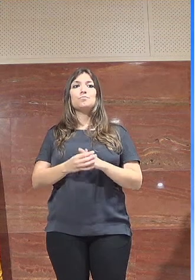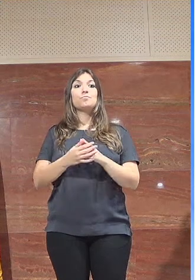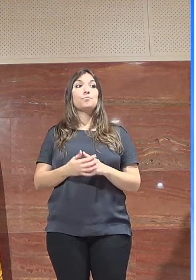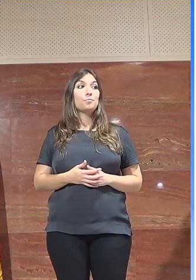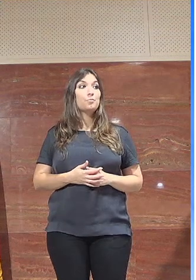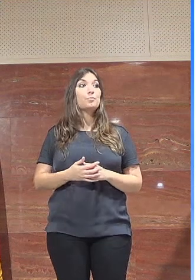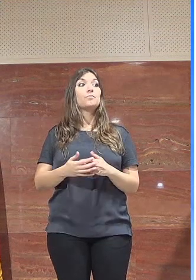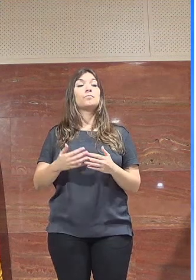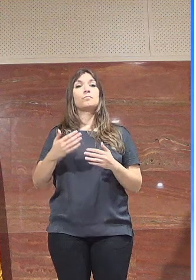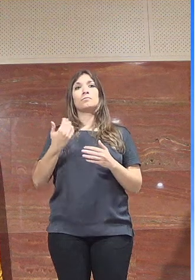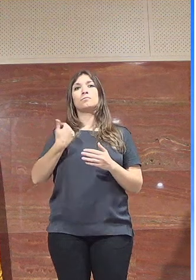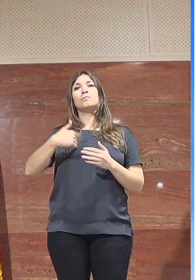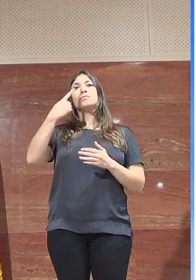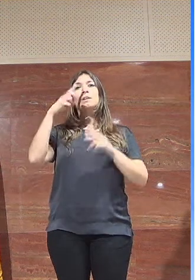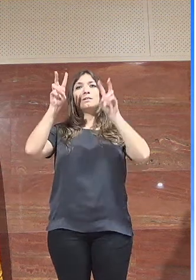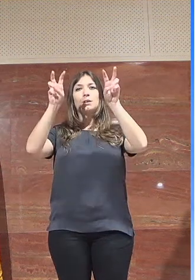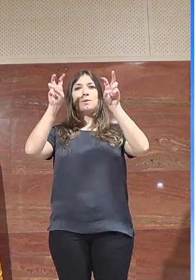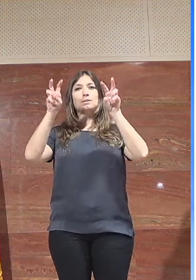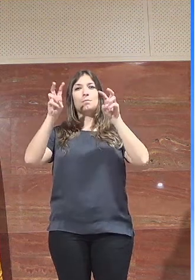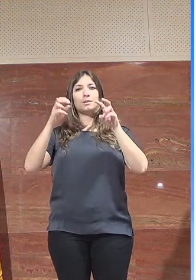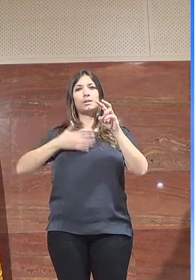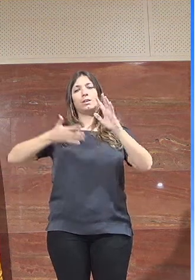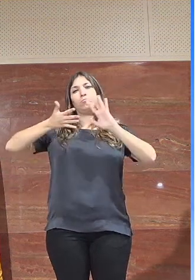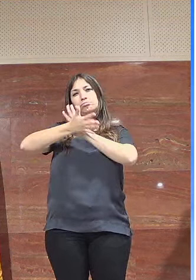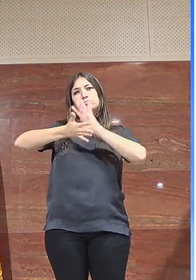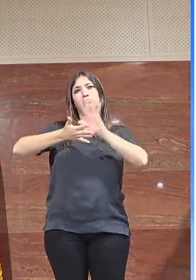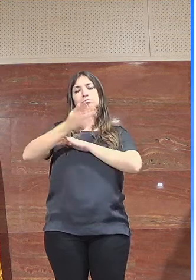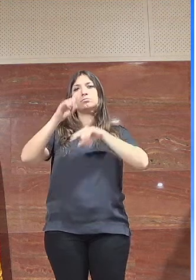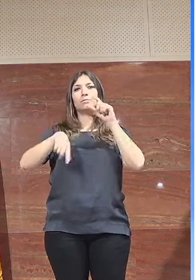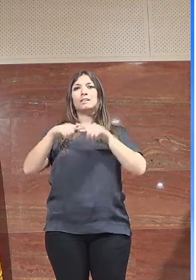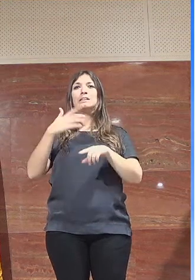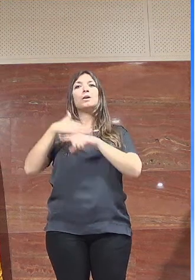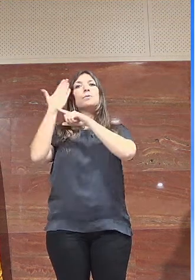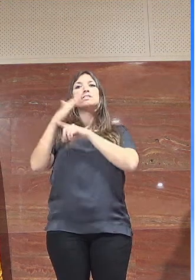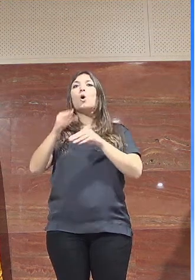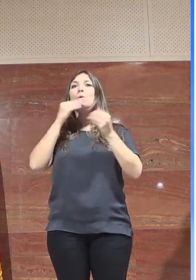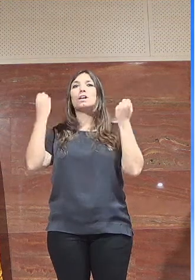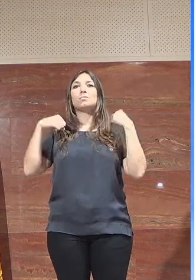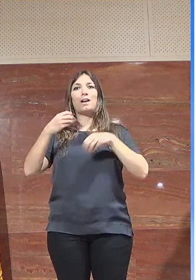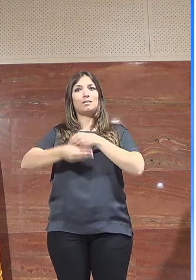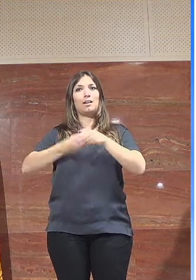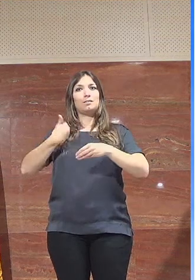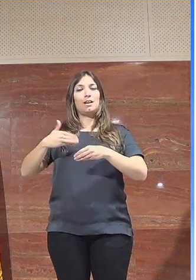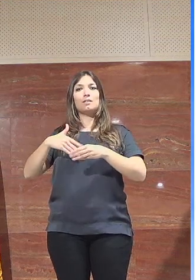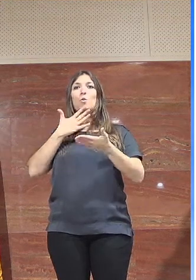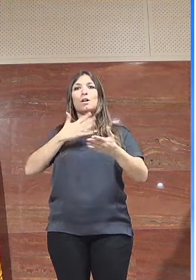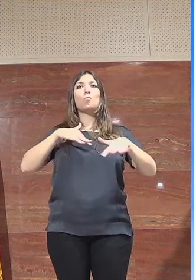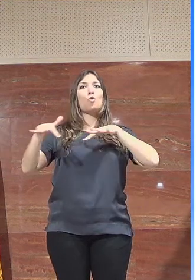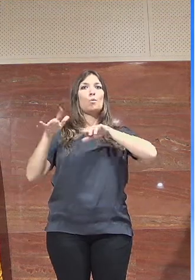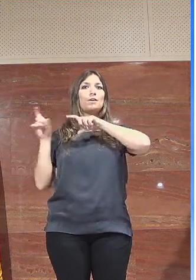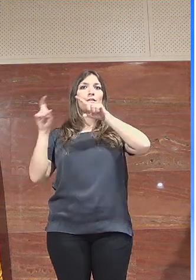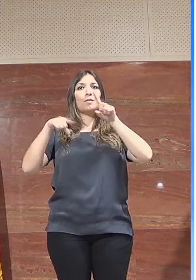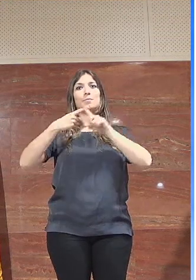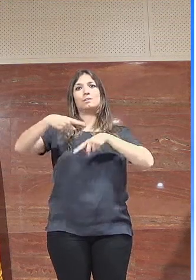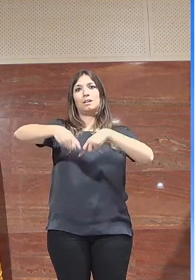Hemos definido una serie de temas en los que aceptábamos presentaciones de buenas prácticas. Estos temas han sido movilidad y transporte y os voy